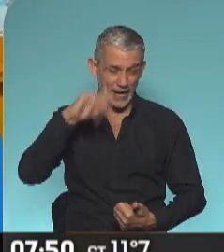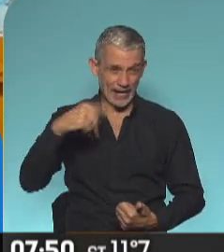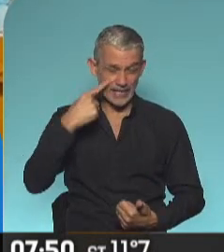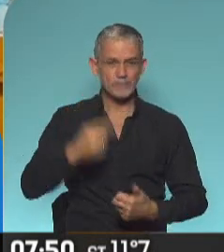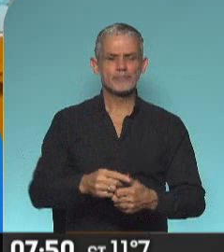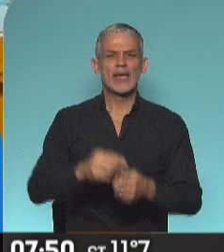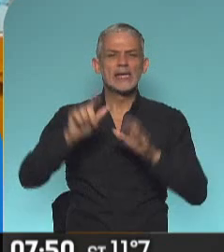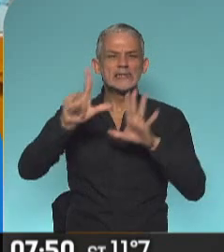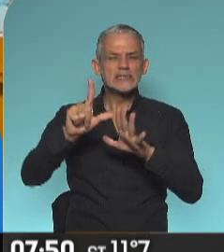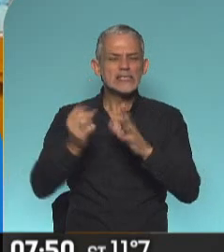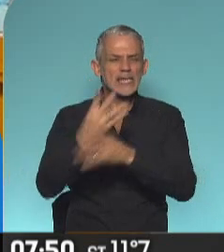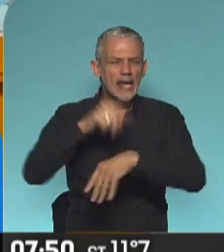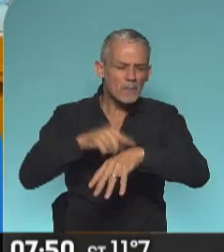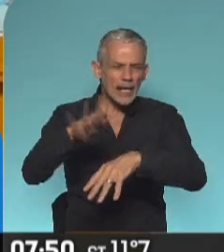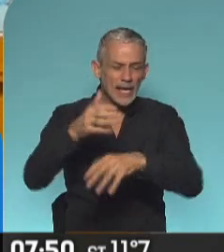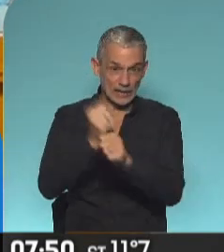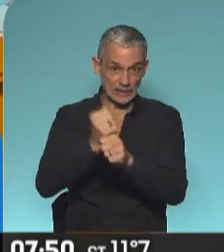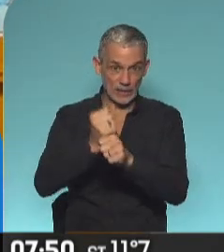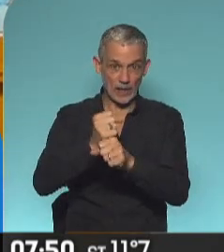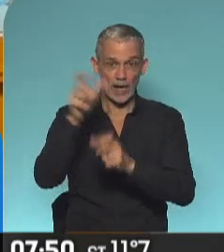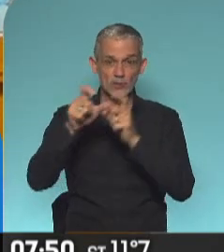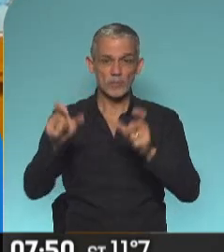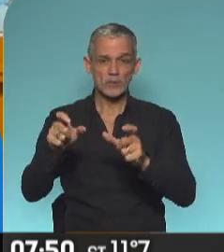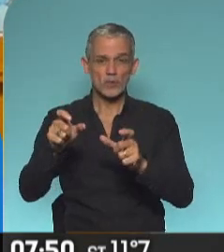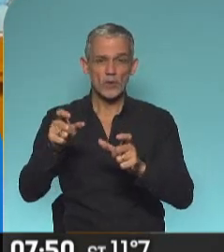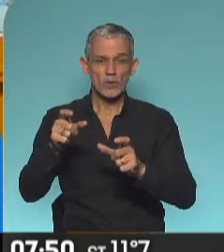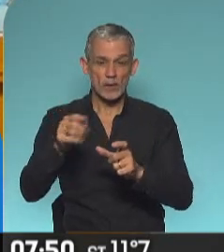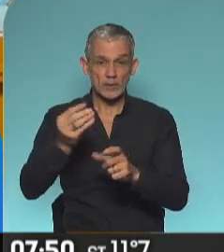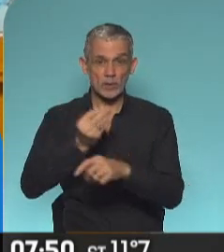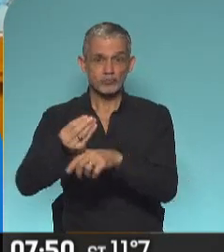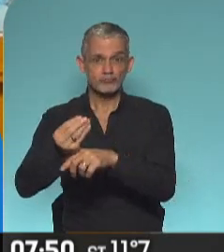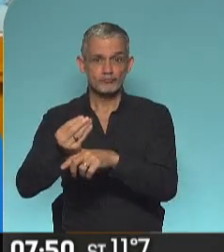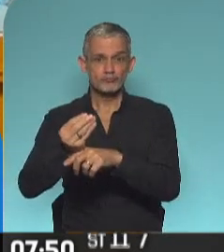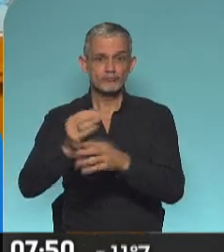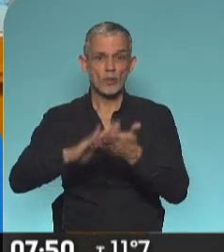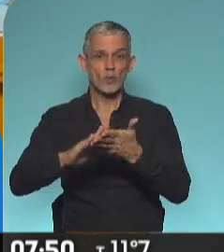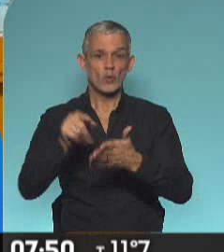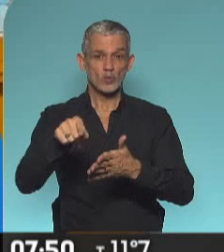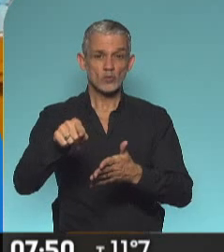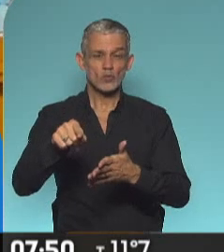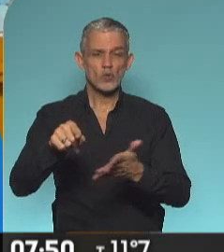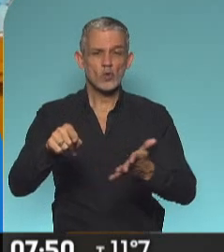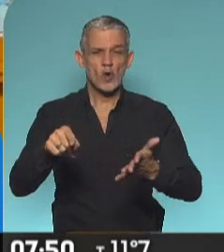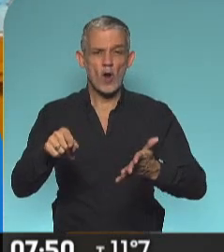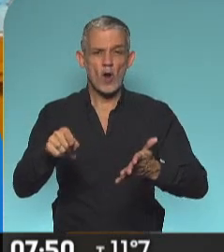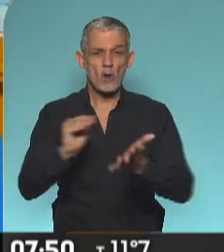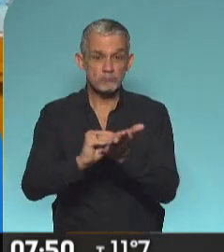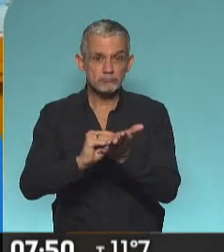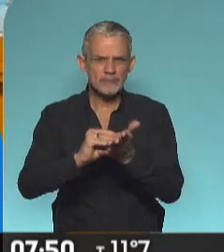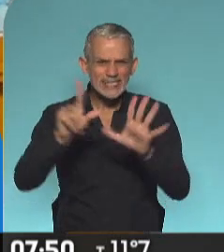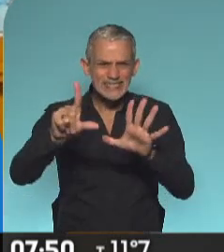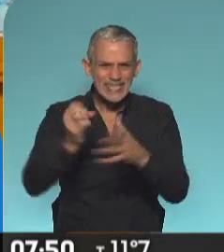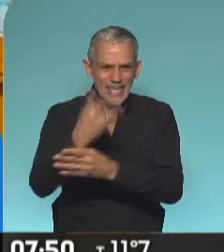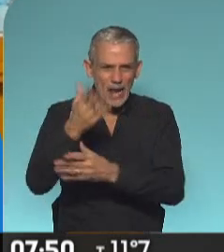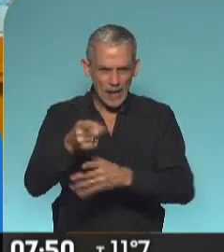de la mañana, estaban trabajando y empezando a tomar el turno, y obviamente que lo que